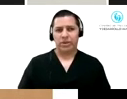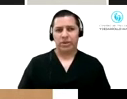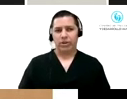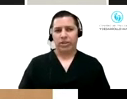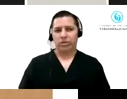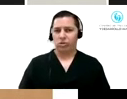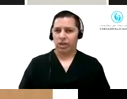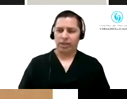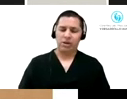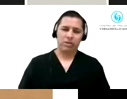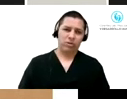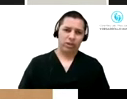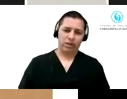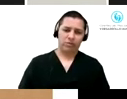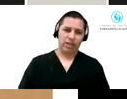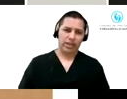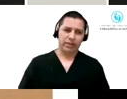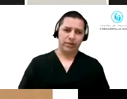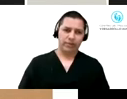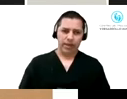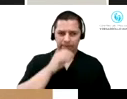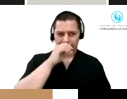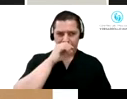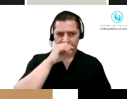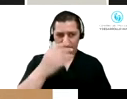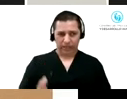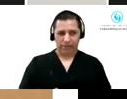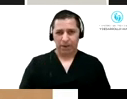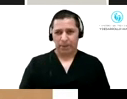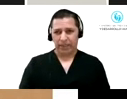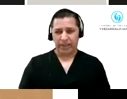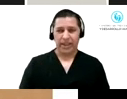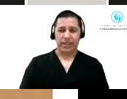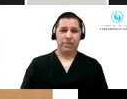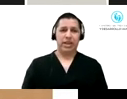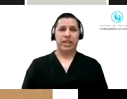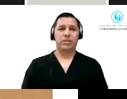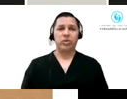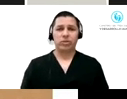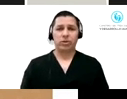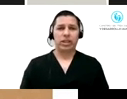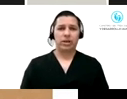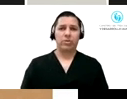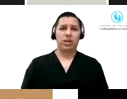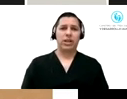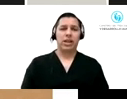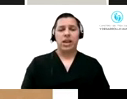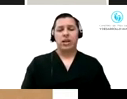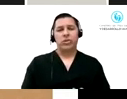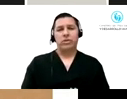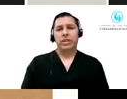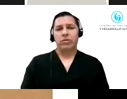Claramente los temas de violencia son un gran tema, como lo citamos al inicio. El tema de la paternidad también, hay que hacer mucho en política